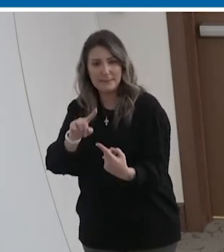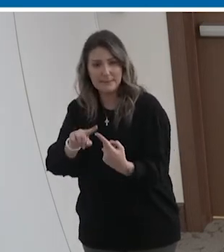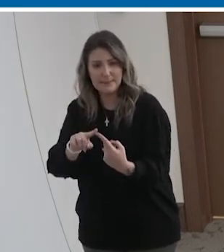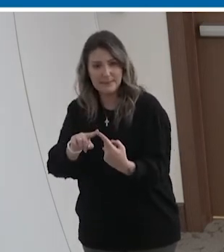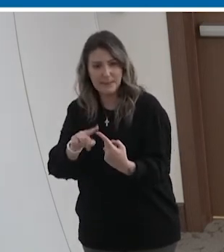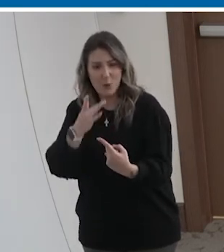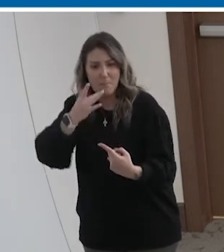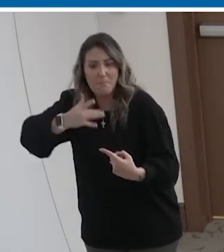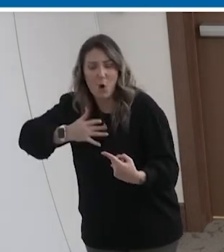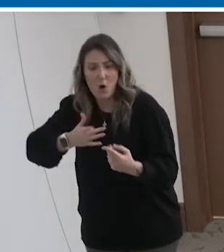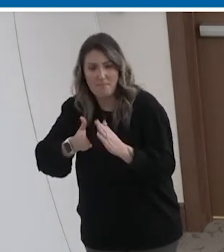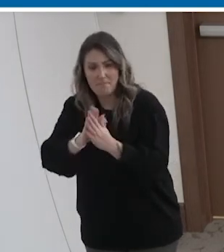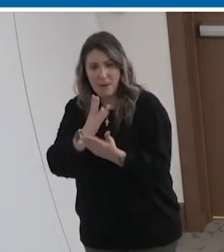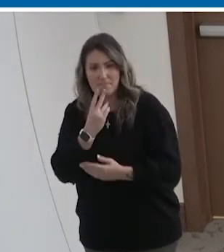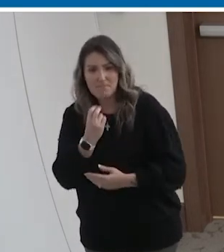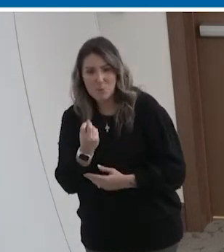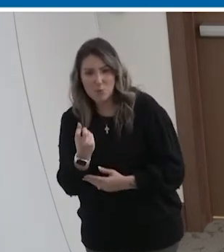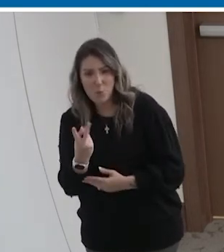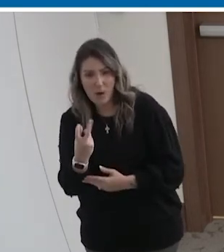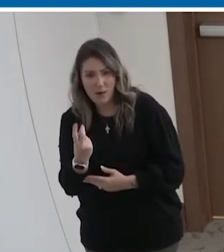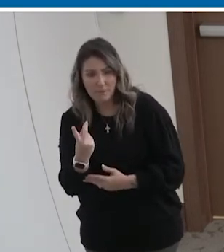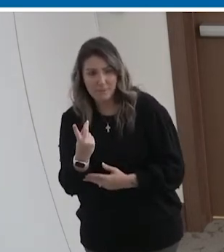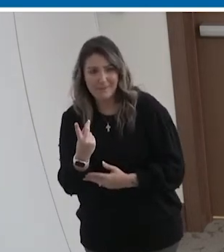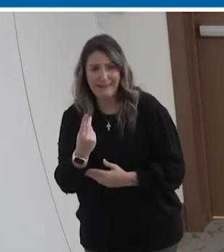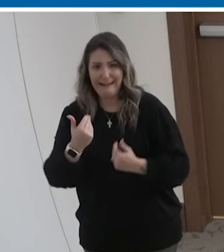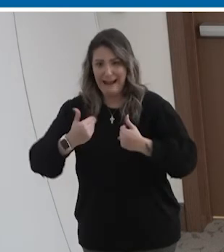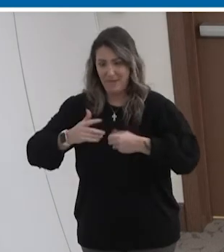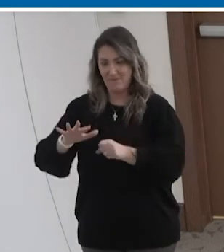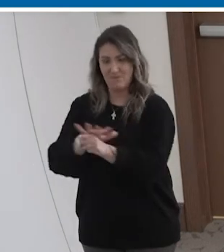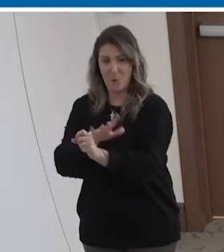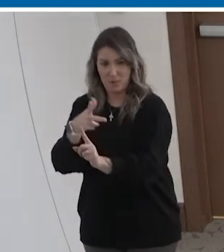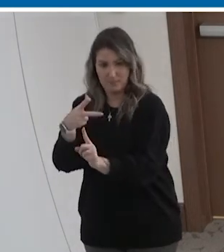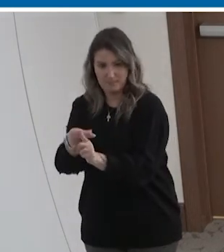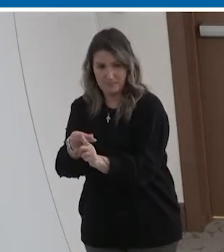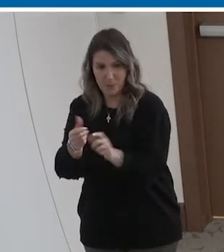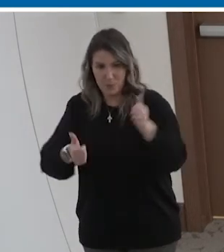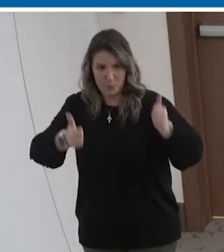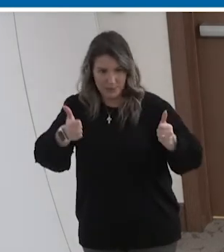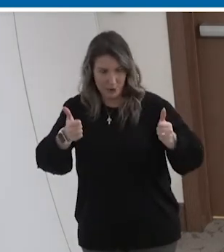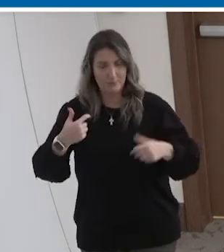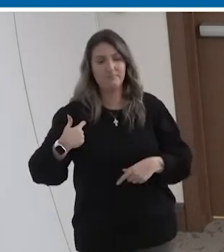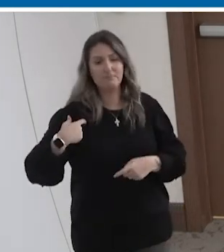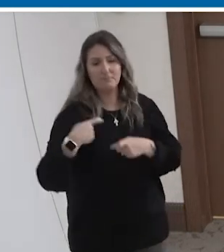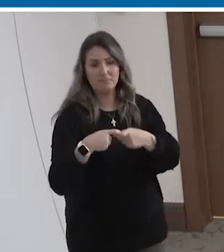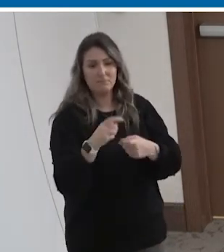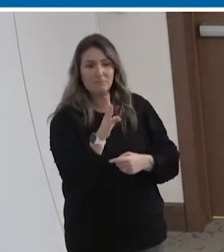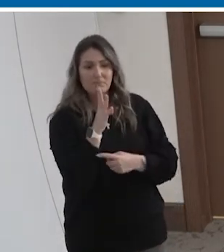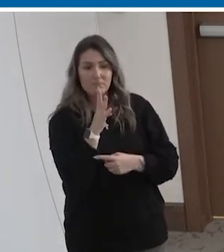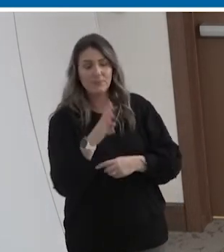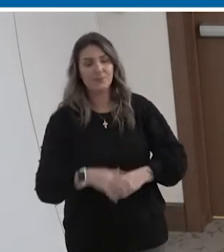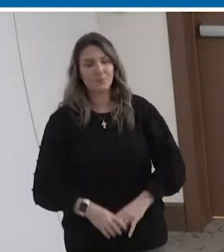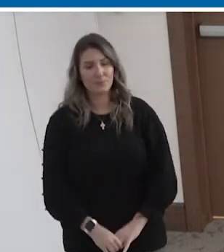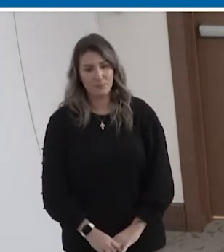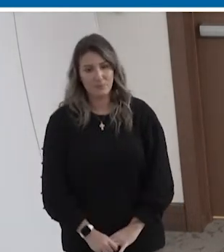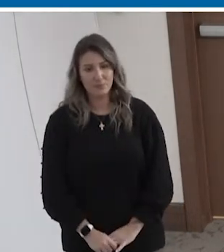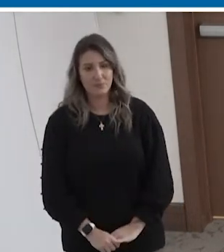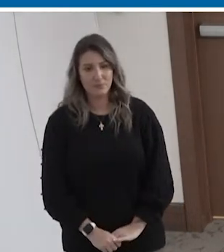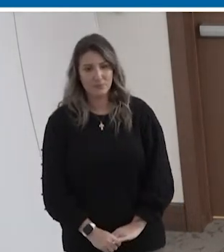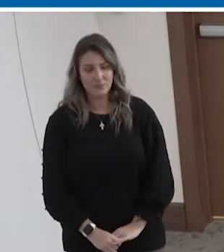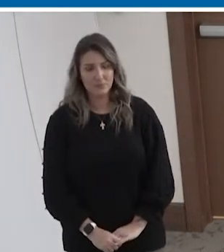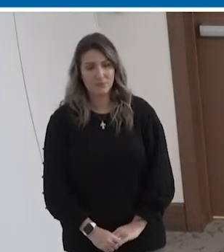are 12 so they can get the larger dose? Si mi niño tiene 11 años de edad,